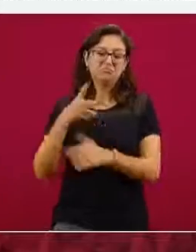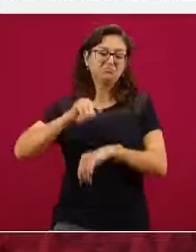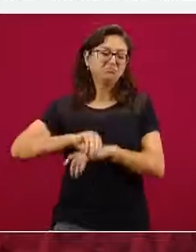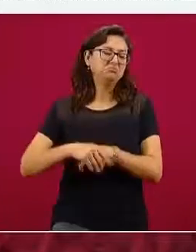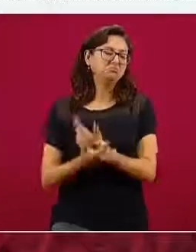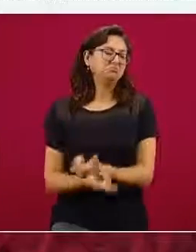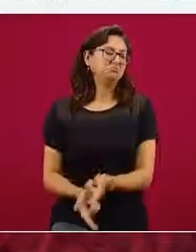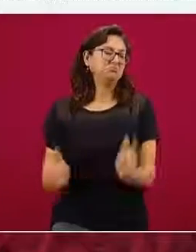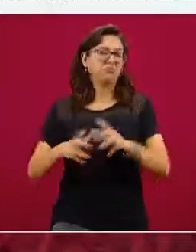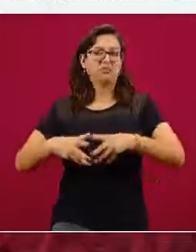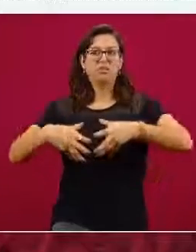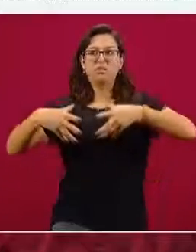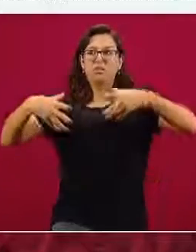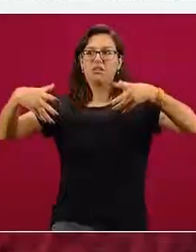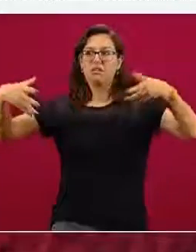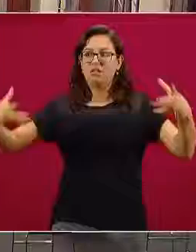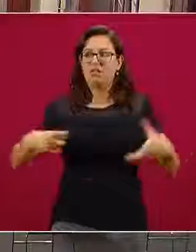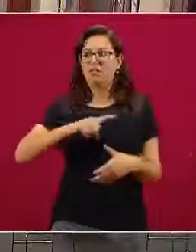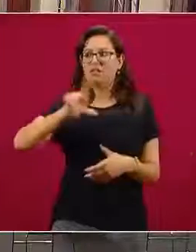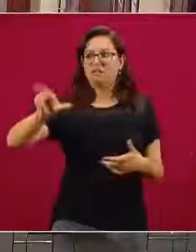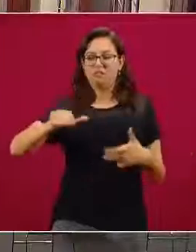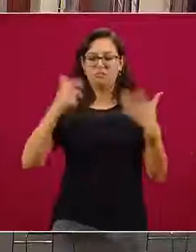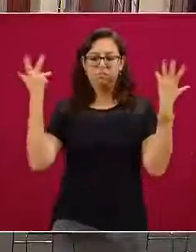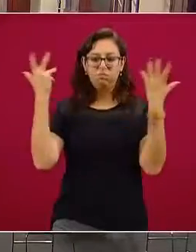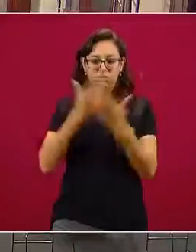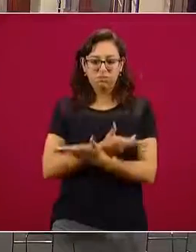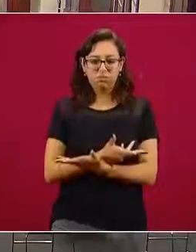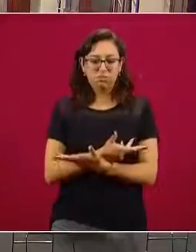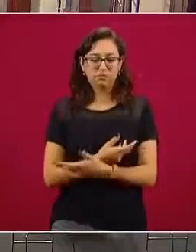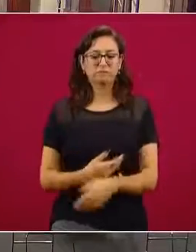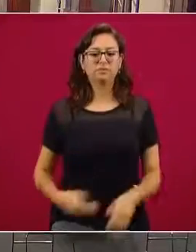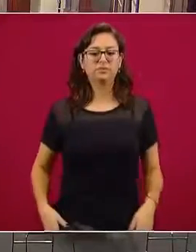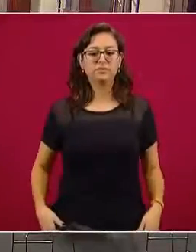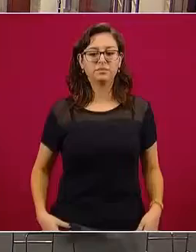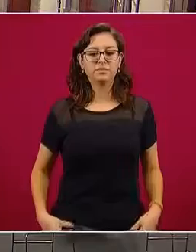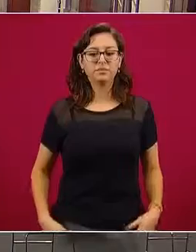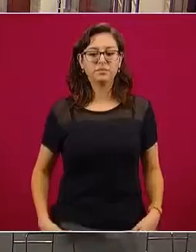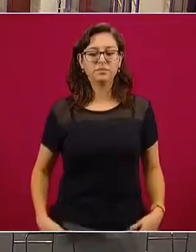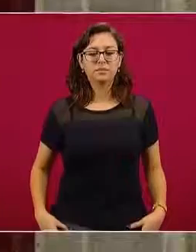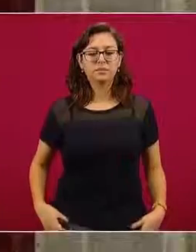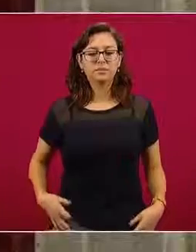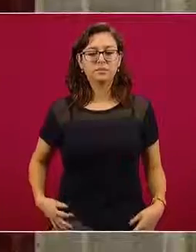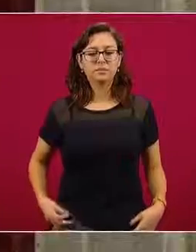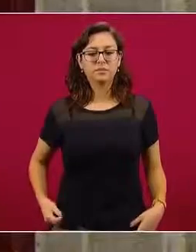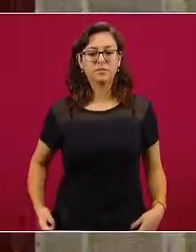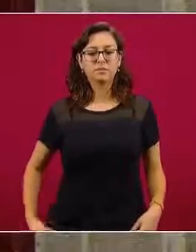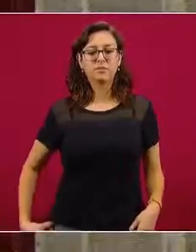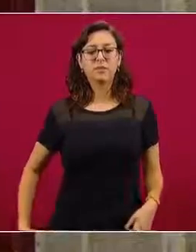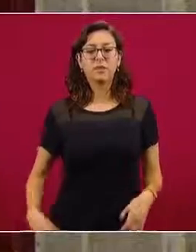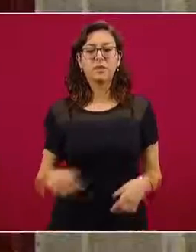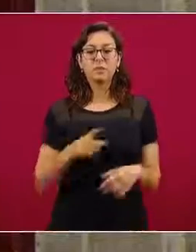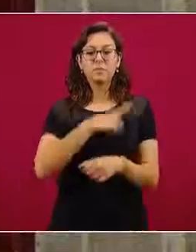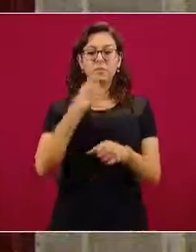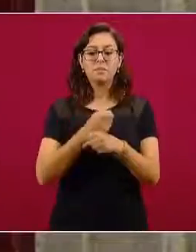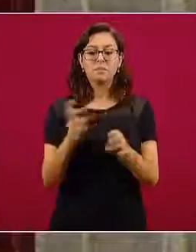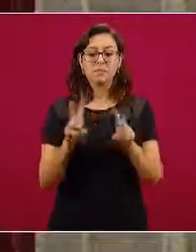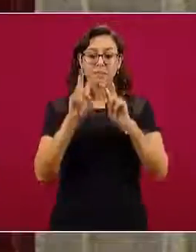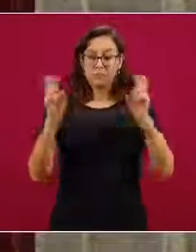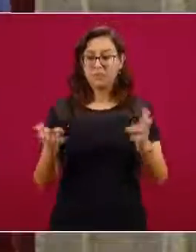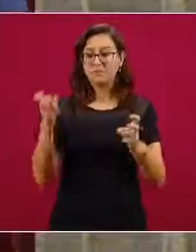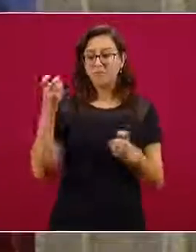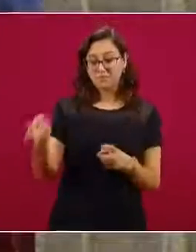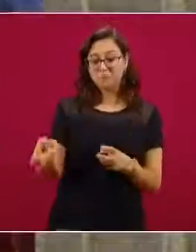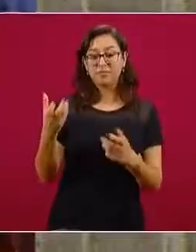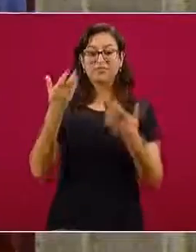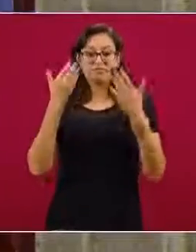las ciudades del país. Entonces, primer caso, el costo de esta urbanización en la periferia y de forma irregular. Un segundo costo tiene que ver con